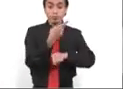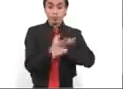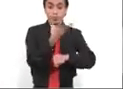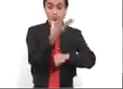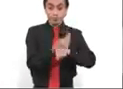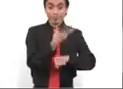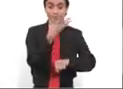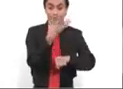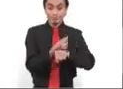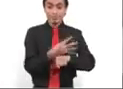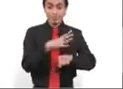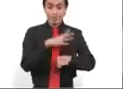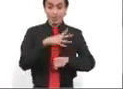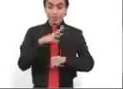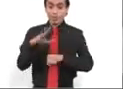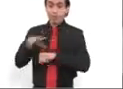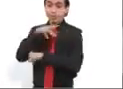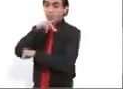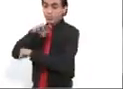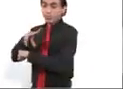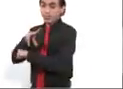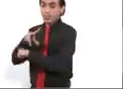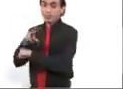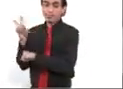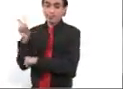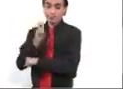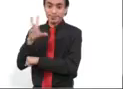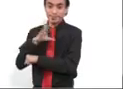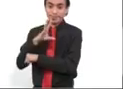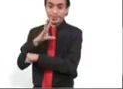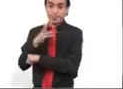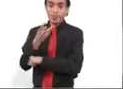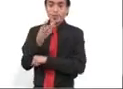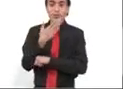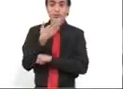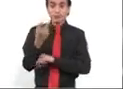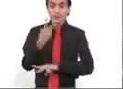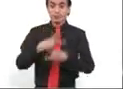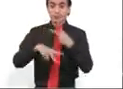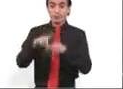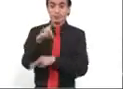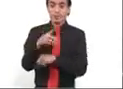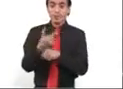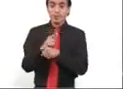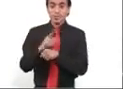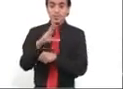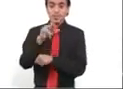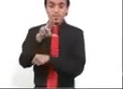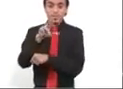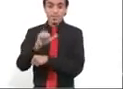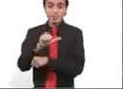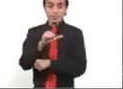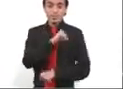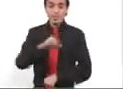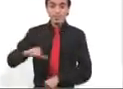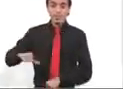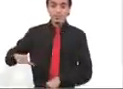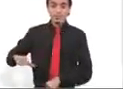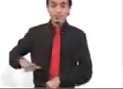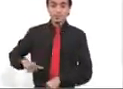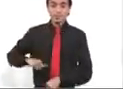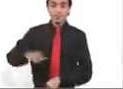contamos con la distinguida presencia y damos la bienvenida a la licenciada Clara Marina Brugada Molina, alcaldesa de Iztapalapa.